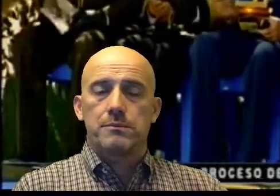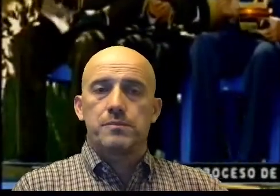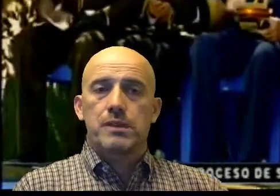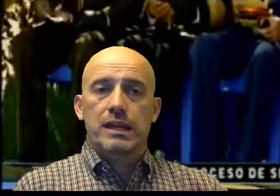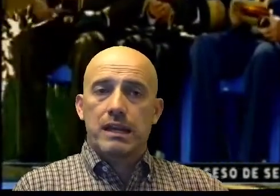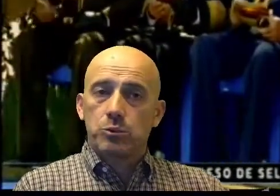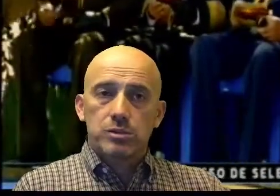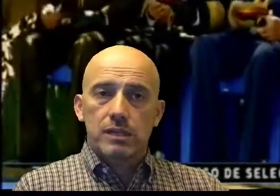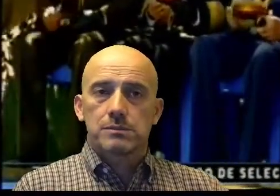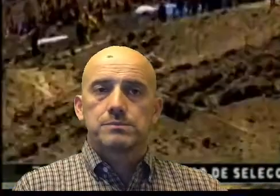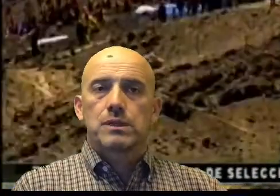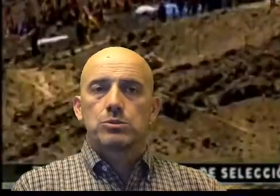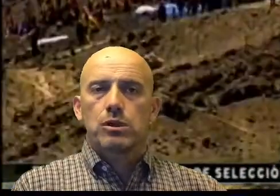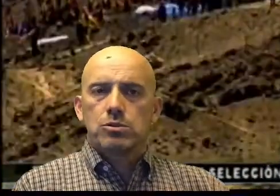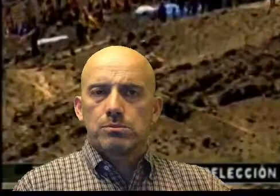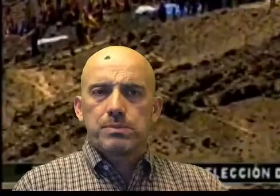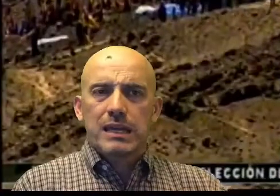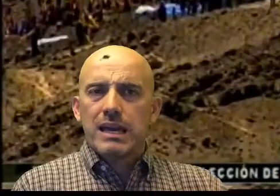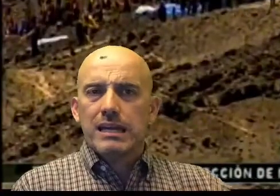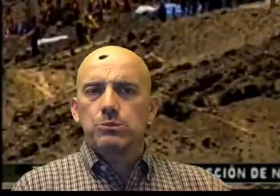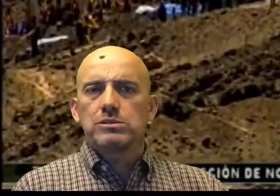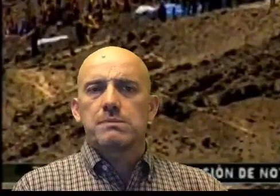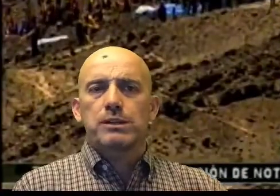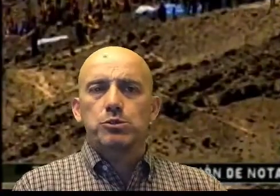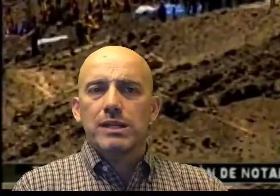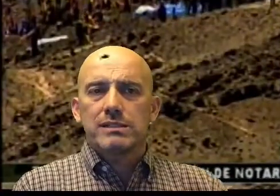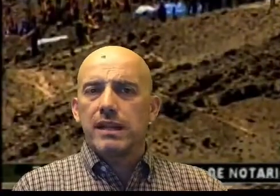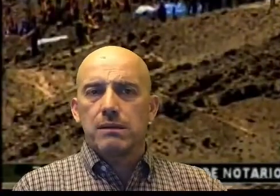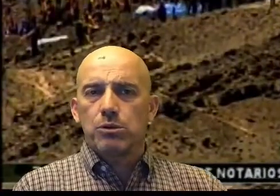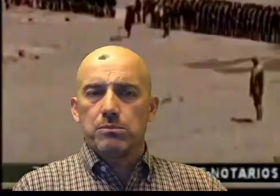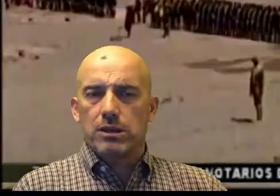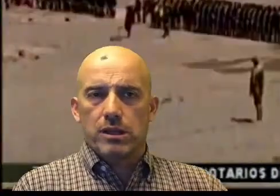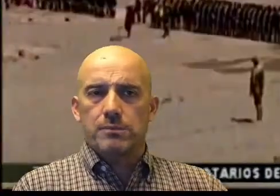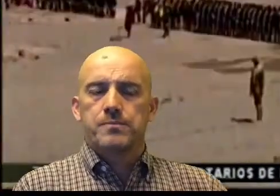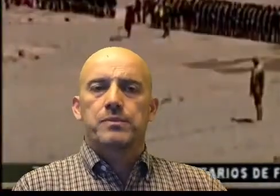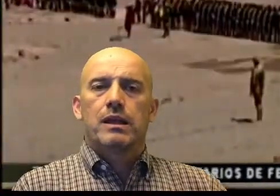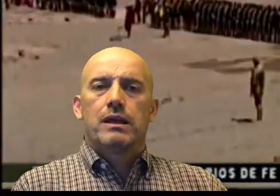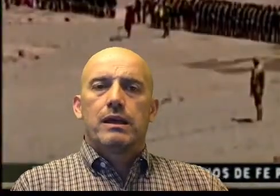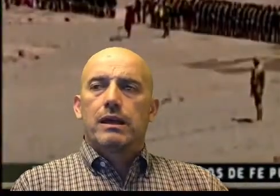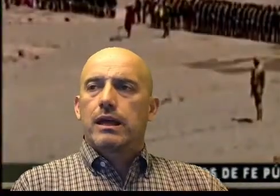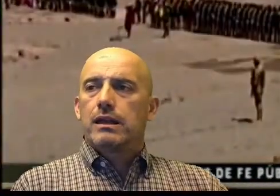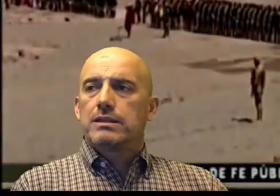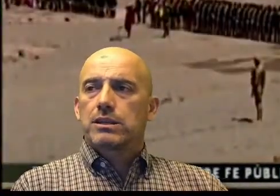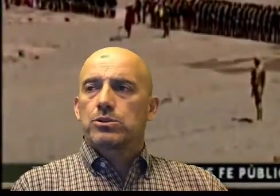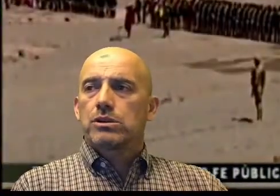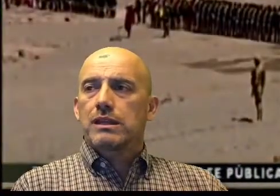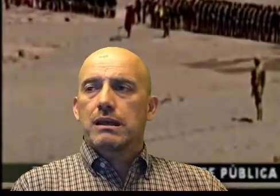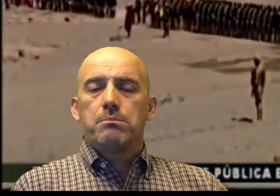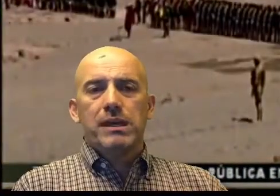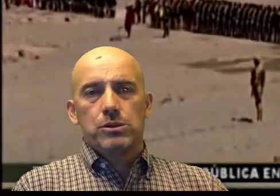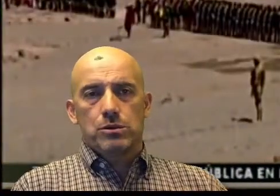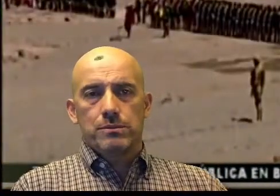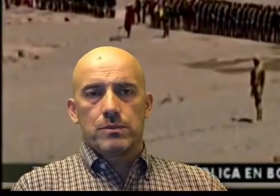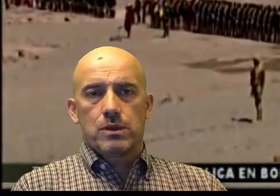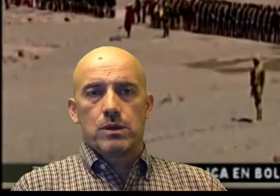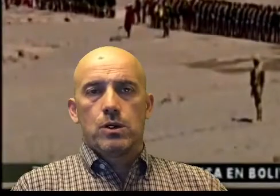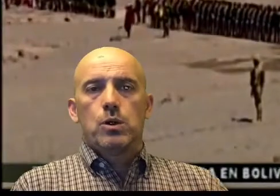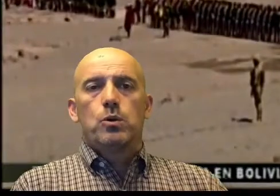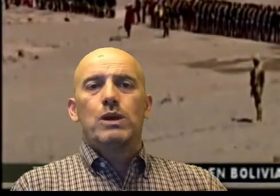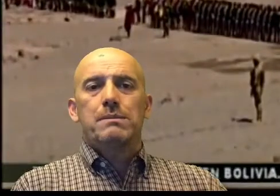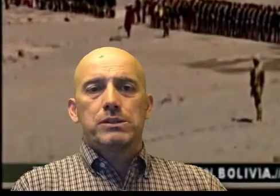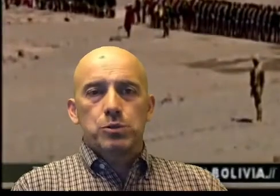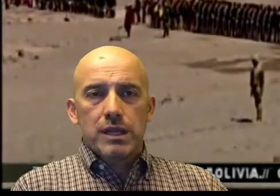otros combates de escaramuzas todas son pequeñas cara musa de patrullas chilenas muy menores en el sector de tambillo